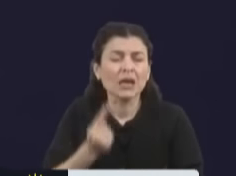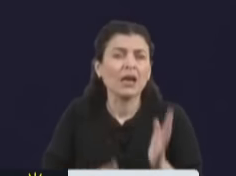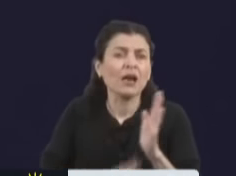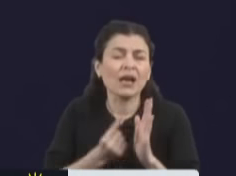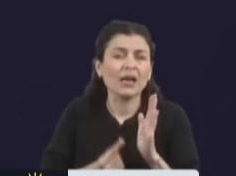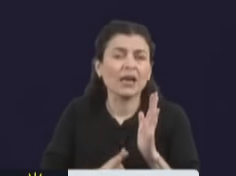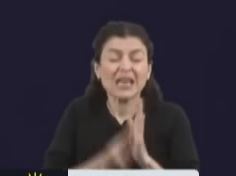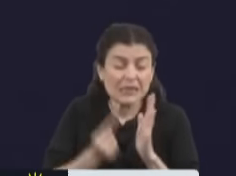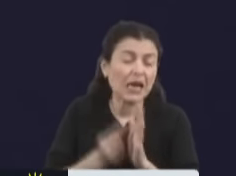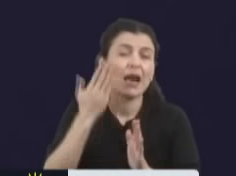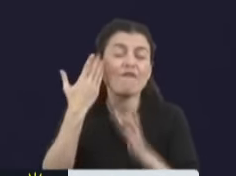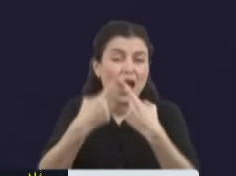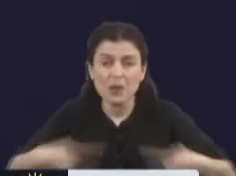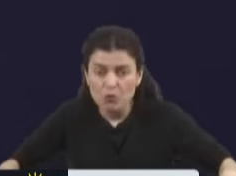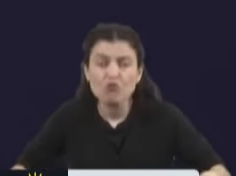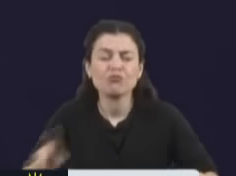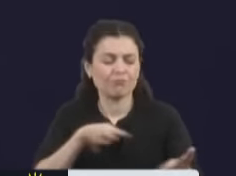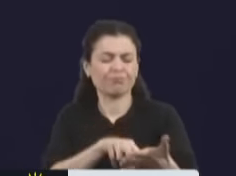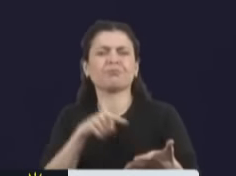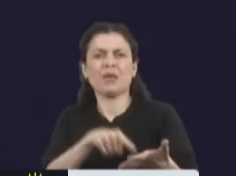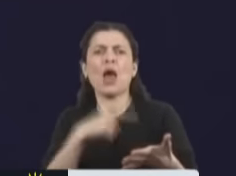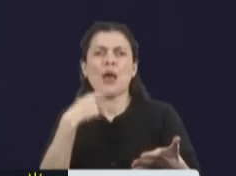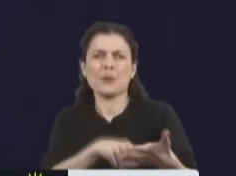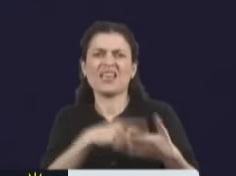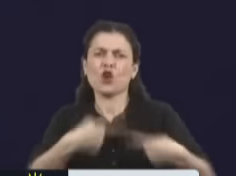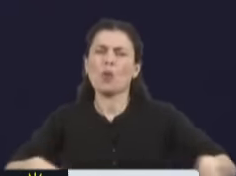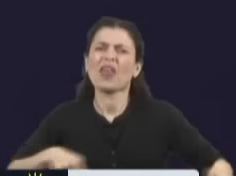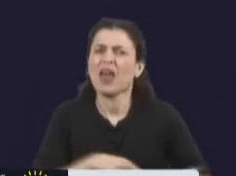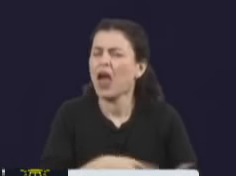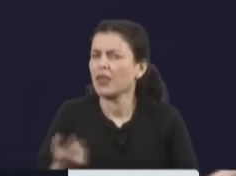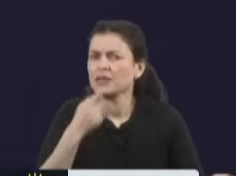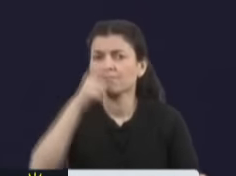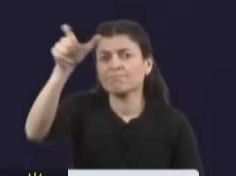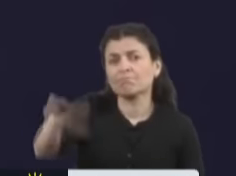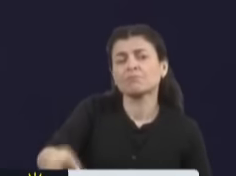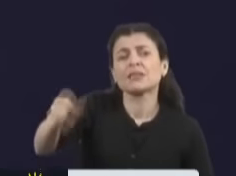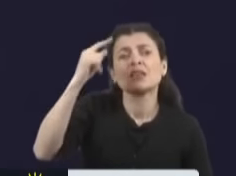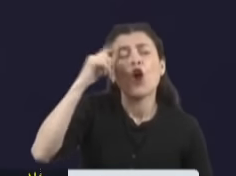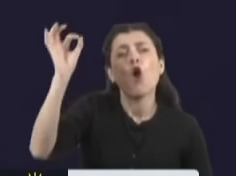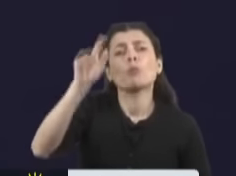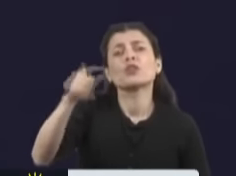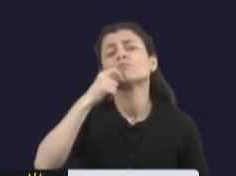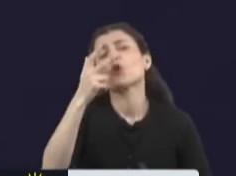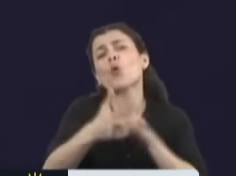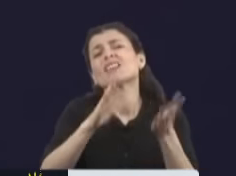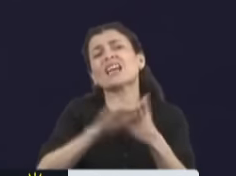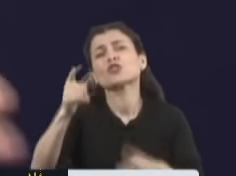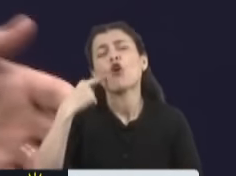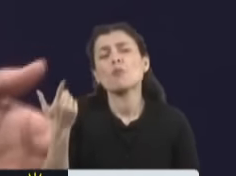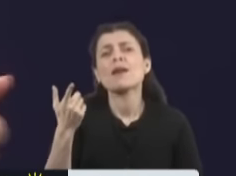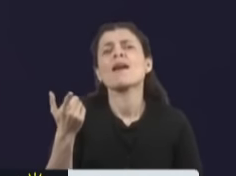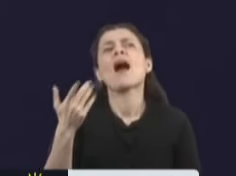tal Por supuesto que todo el que toda persona que diga que la recuperación no se va a ver